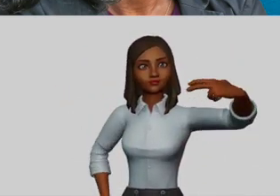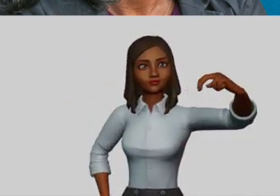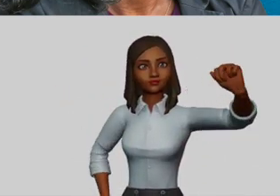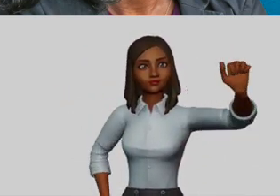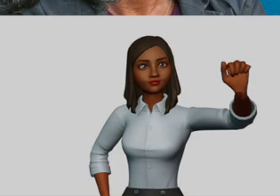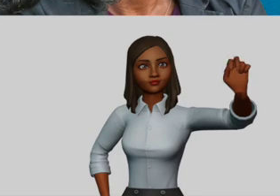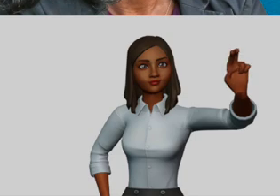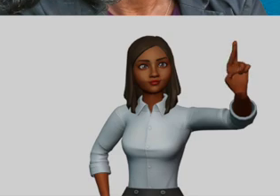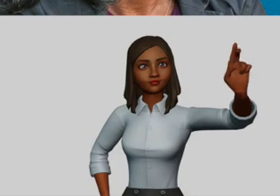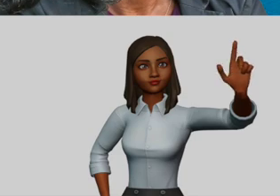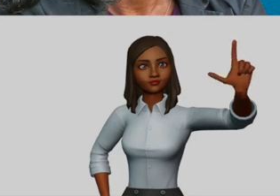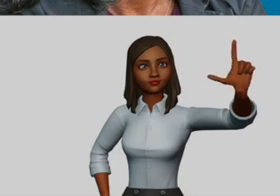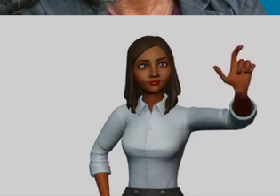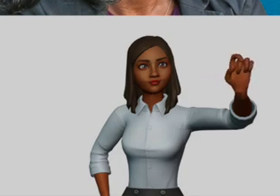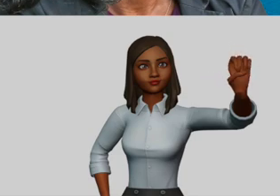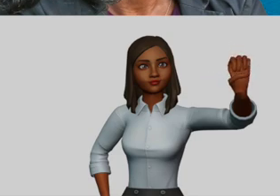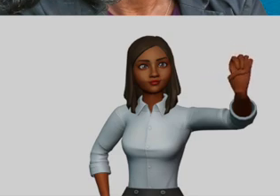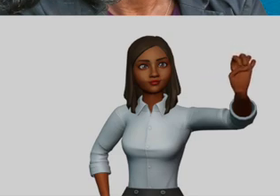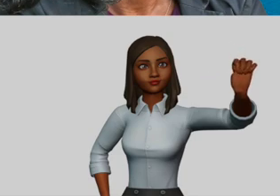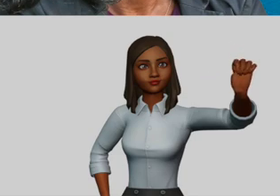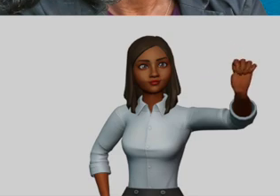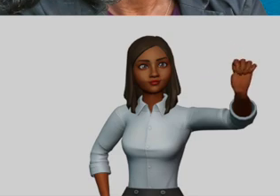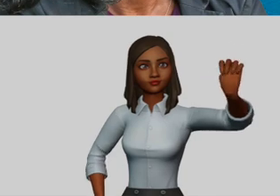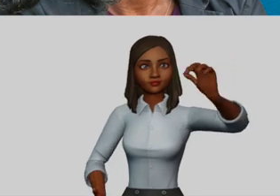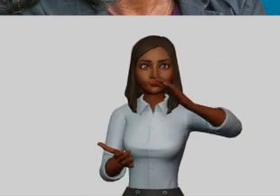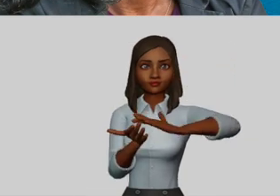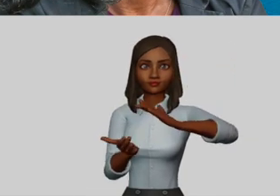dinero diferente que yo. Sí. O sea, en mi familia